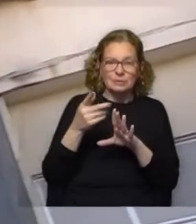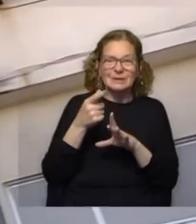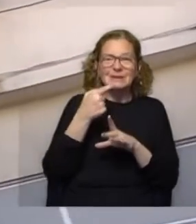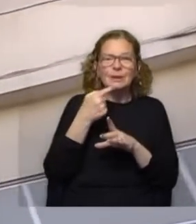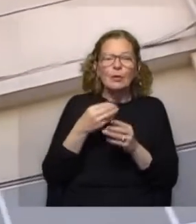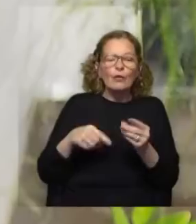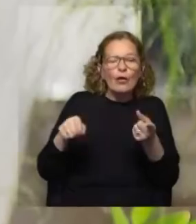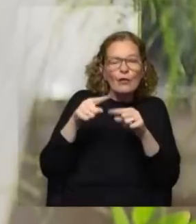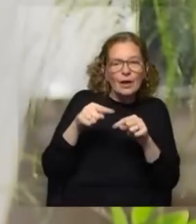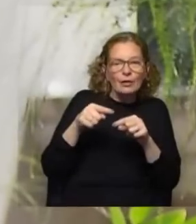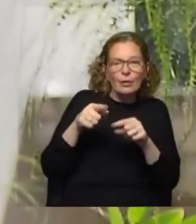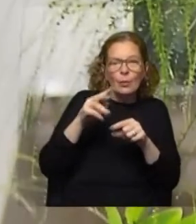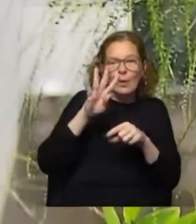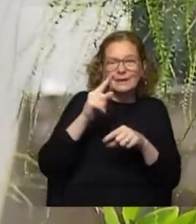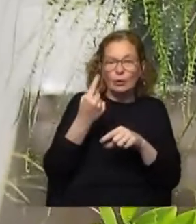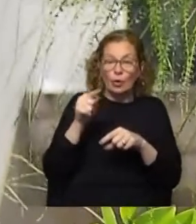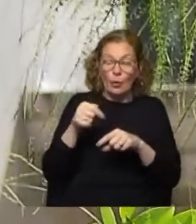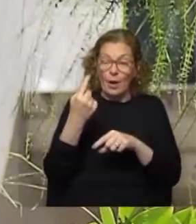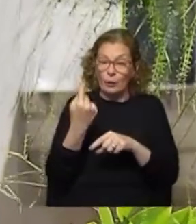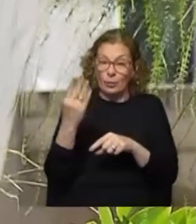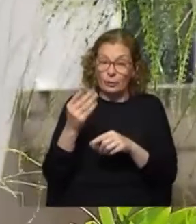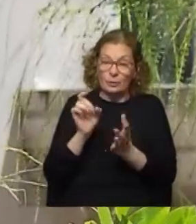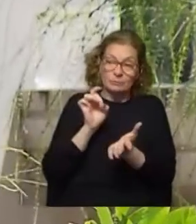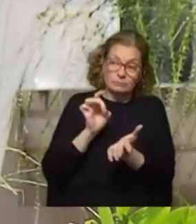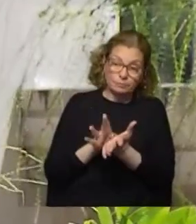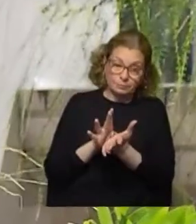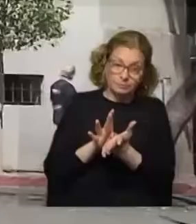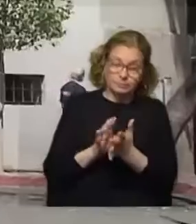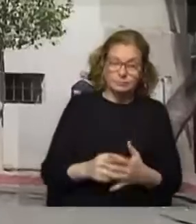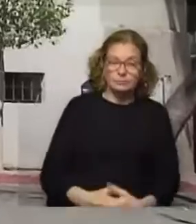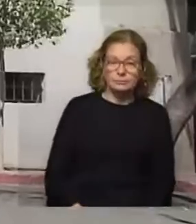y 41,1% por despido